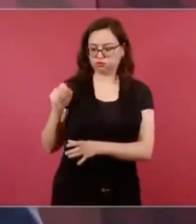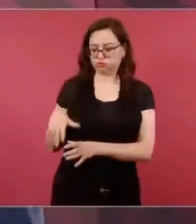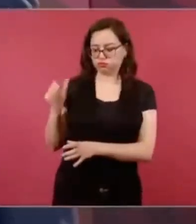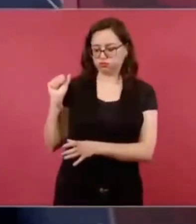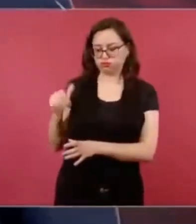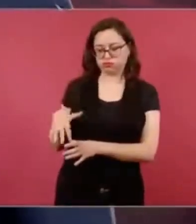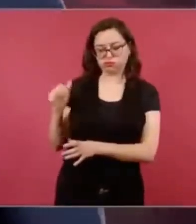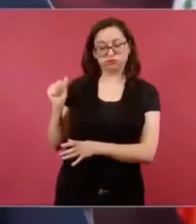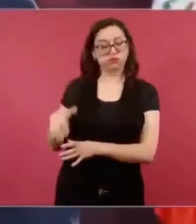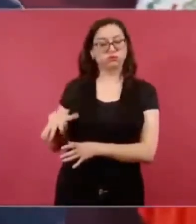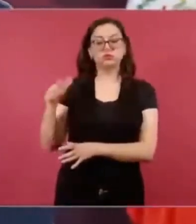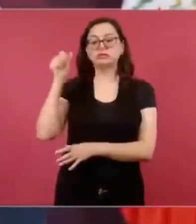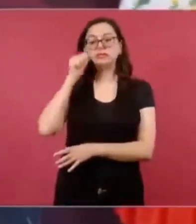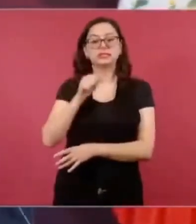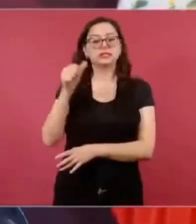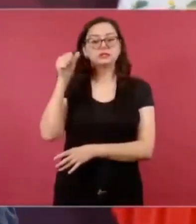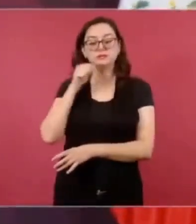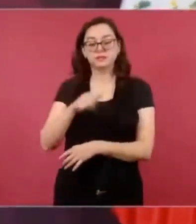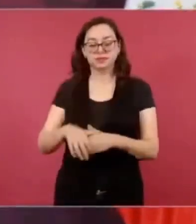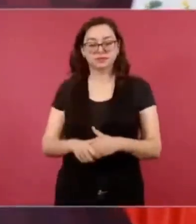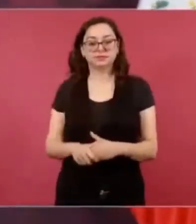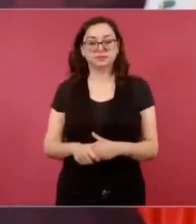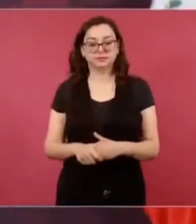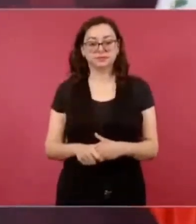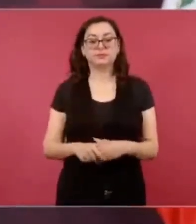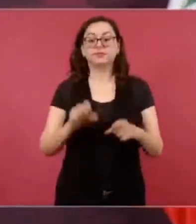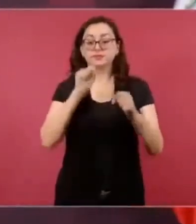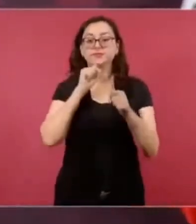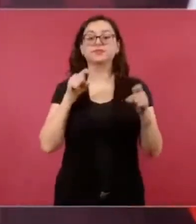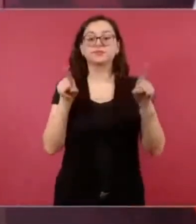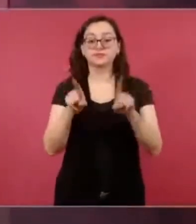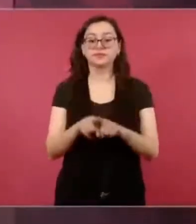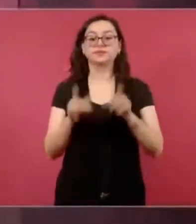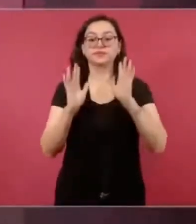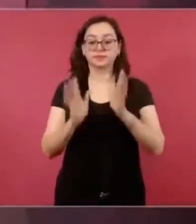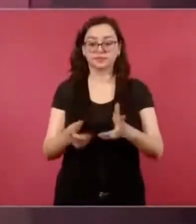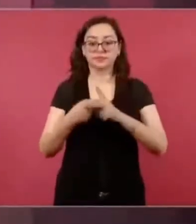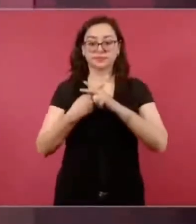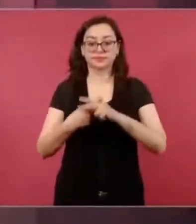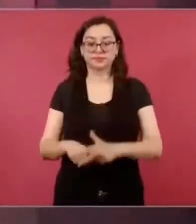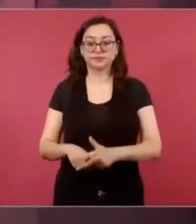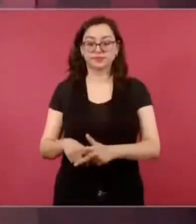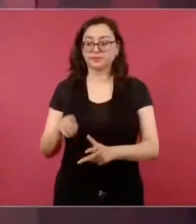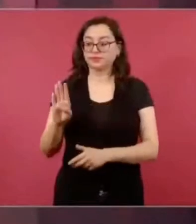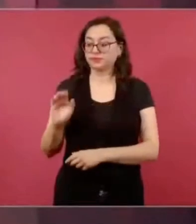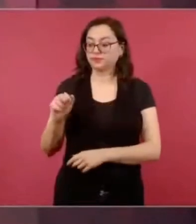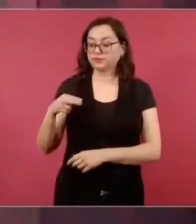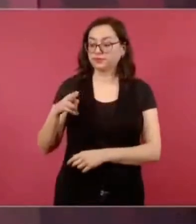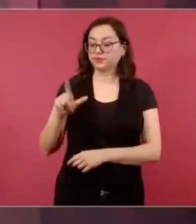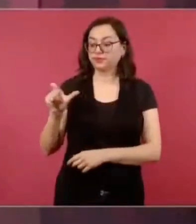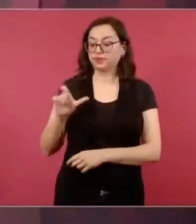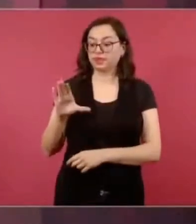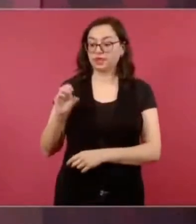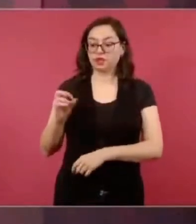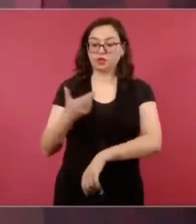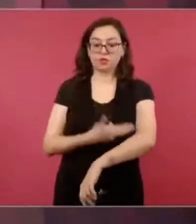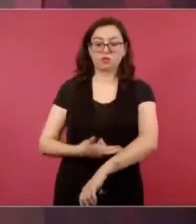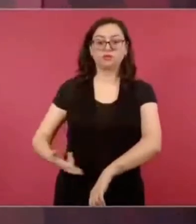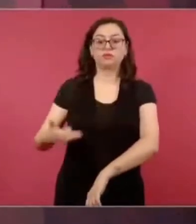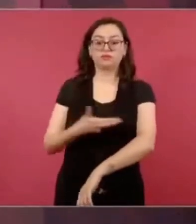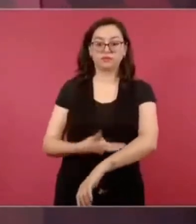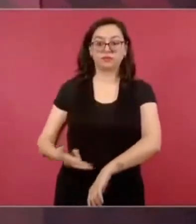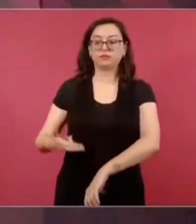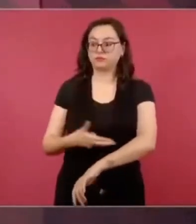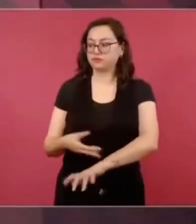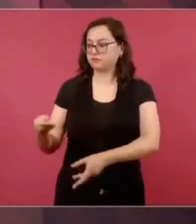siempre. Y ya están los trámites en el Banco de México y ya me habían